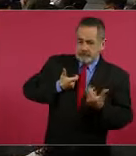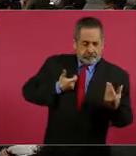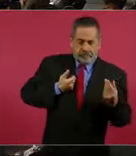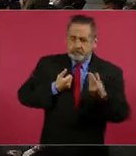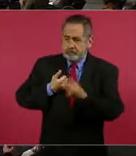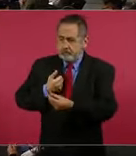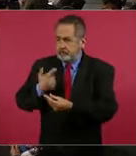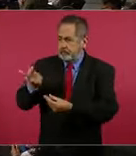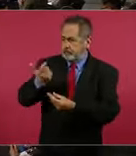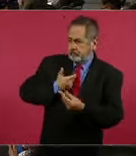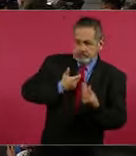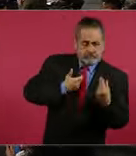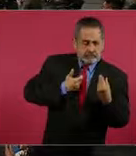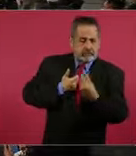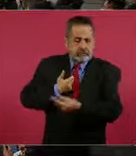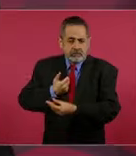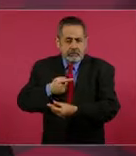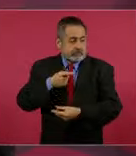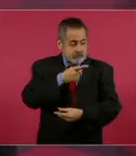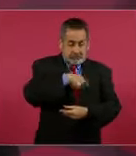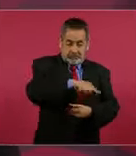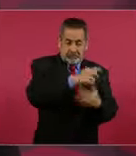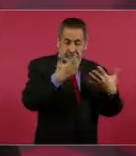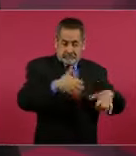10 empresas que ni siquiera eran laboratorios,